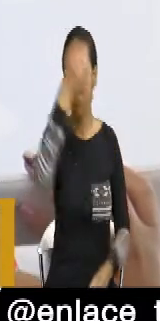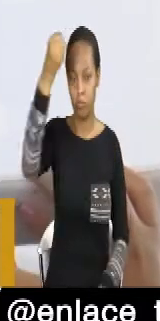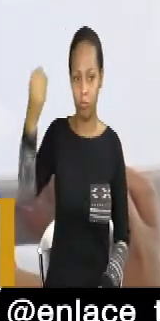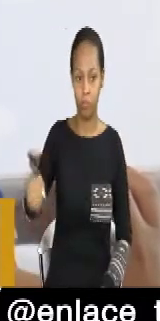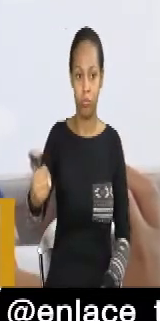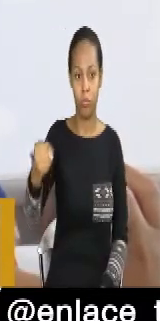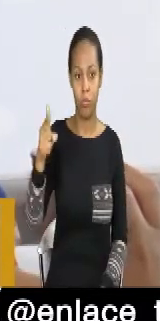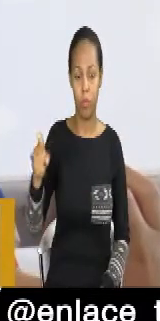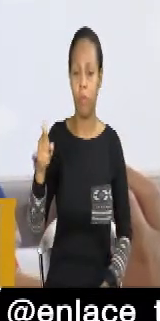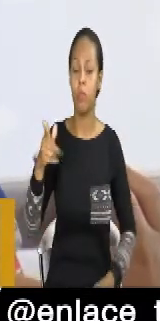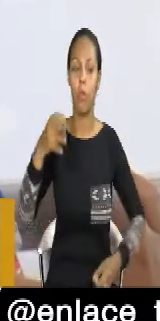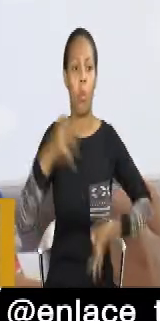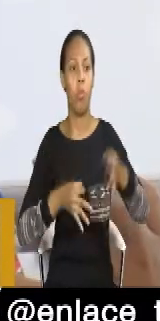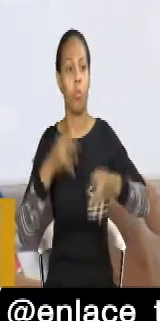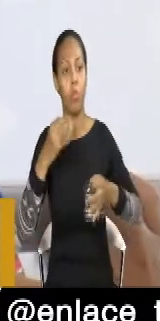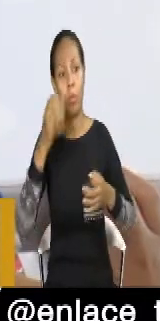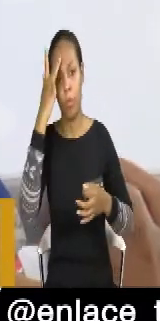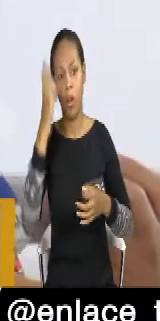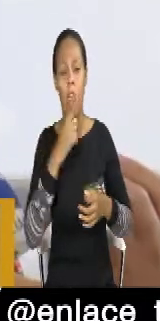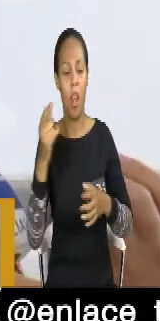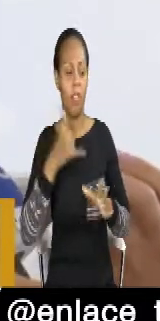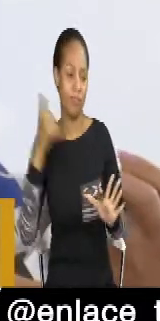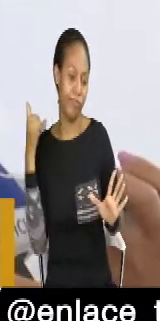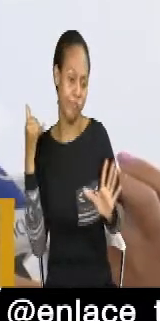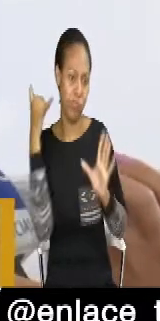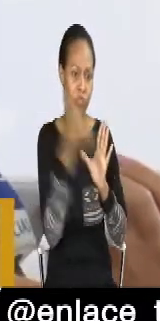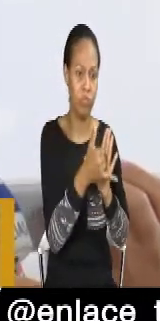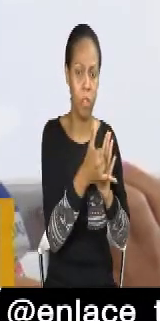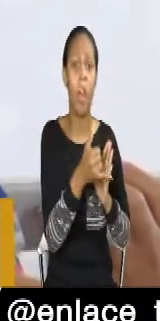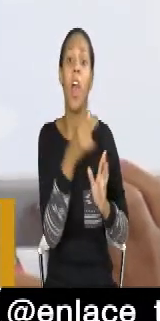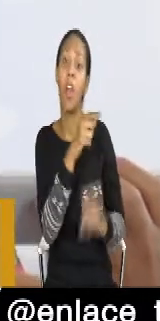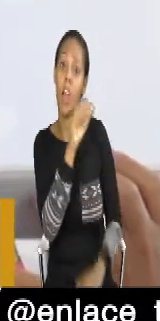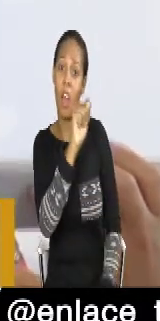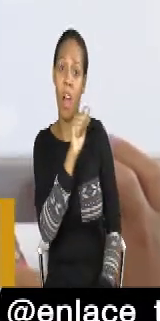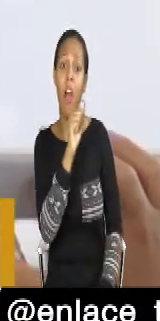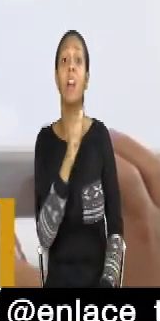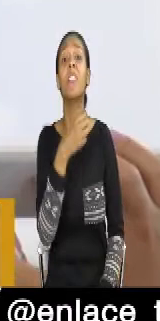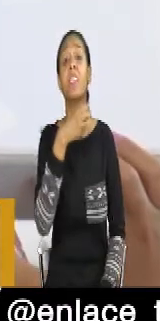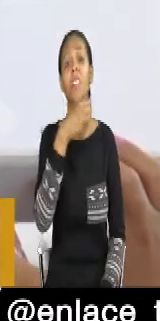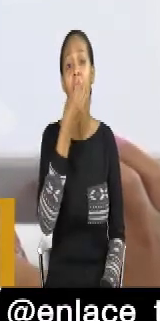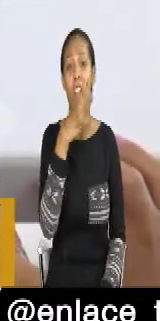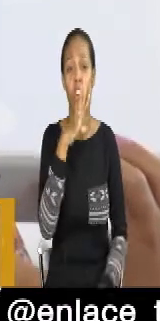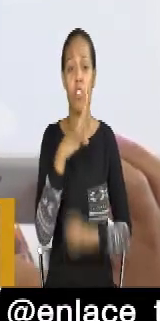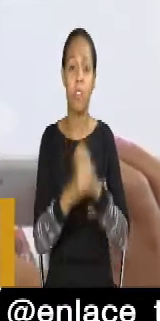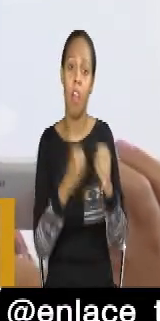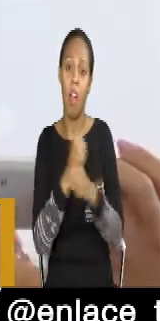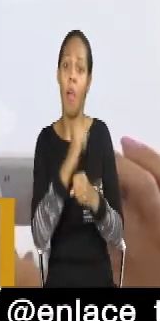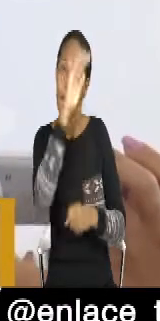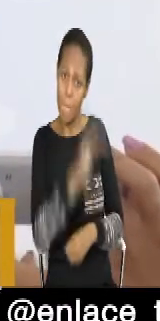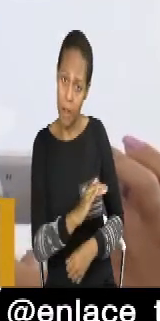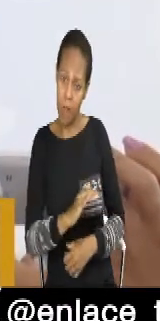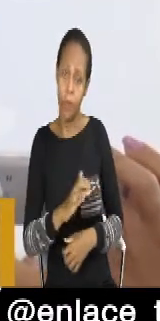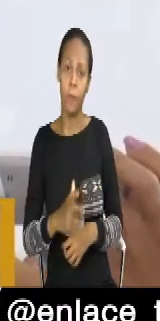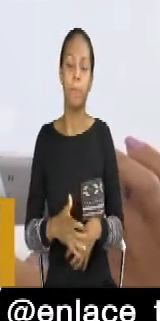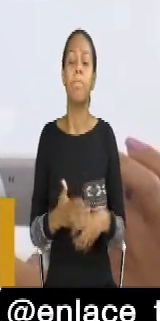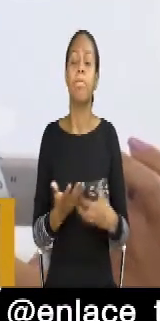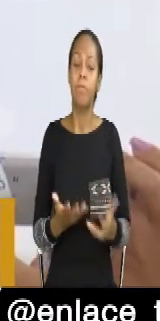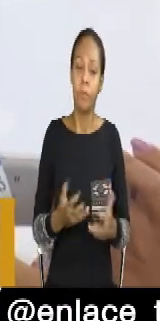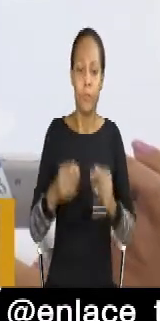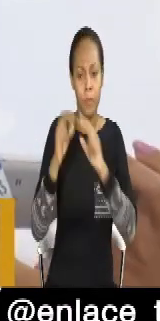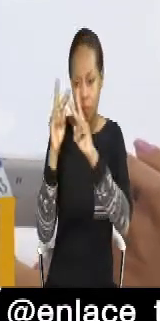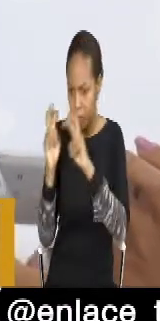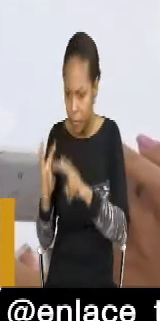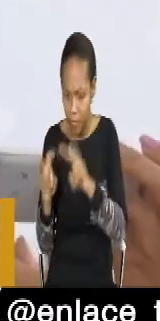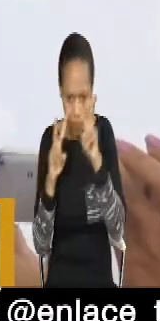de garantías por el delito de acto sexual abusivo con menor de 14 años. Dentro de la investigación, por unidades del CTI